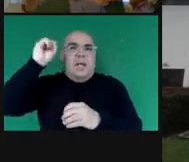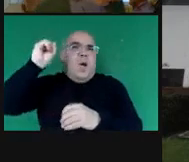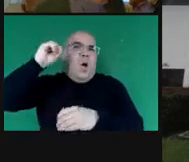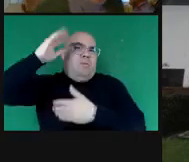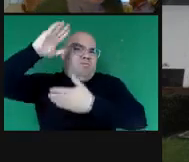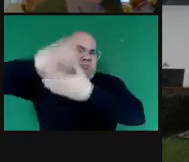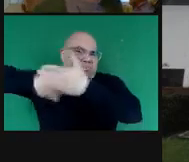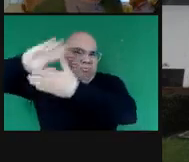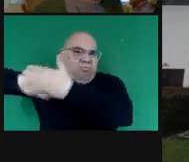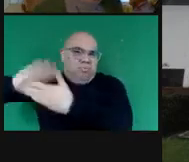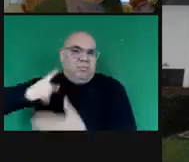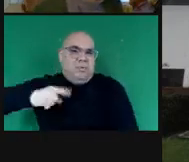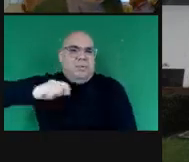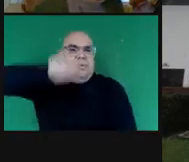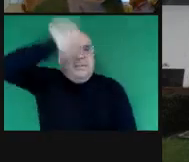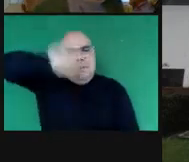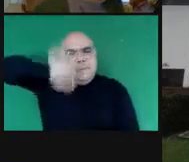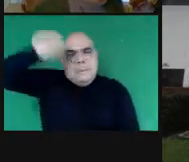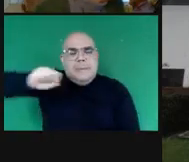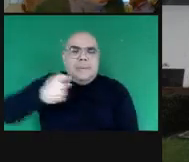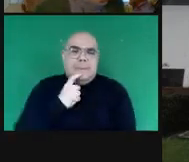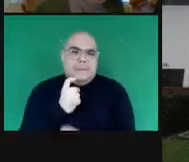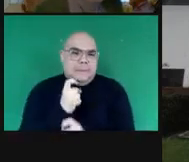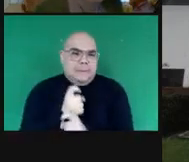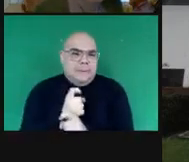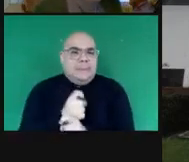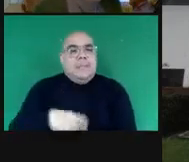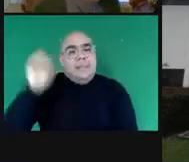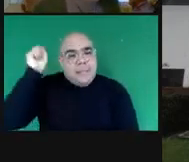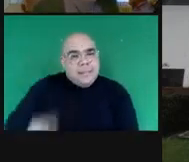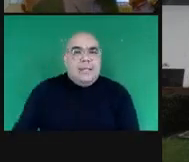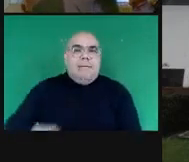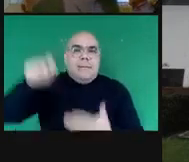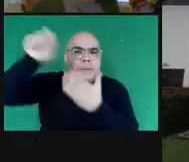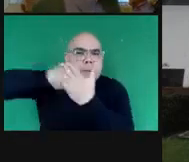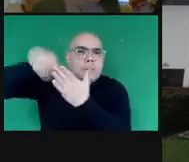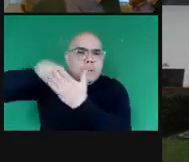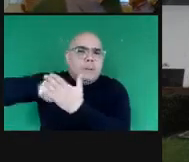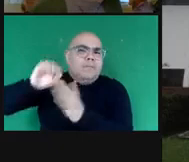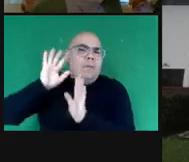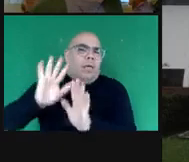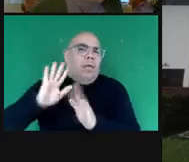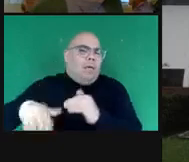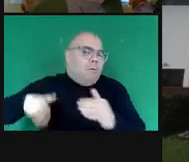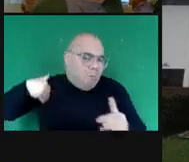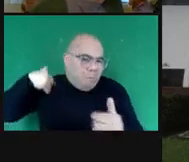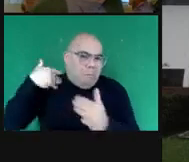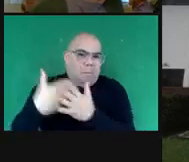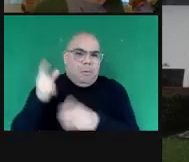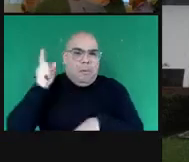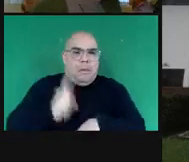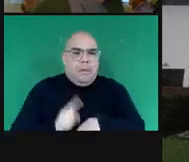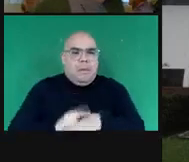materiales difíciles de limpiar sin afectar las superficies, que se van desgastando con el tiempo y pueden llegar a un